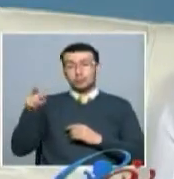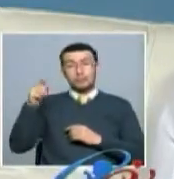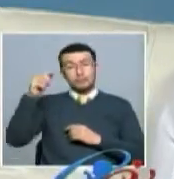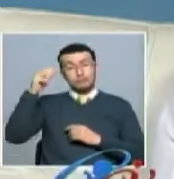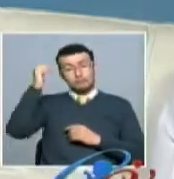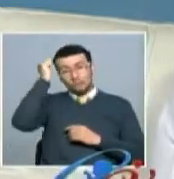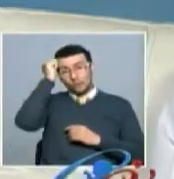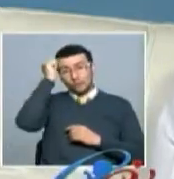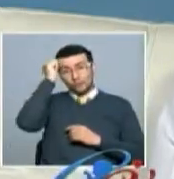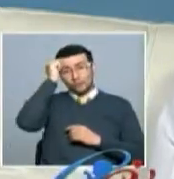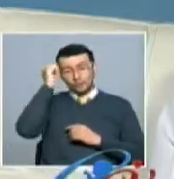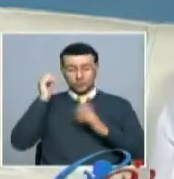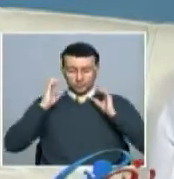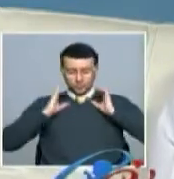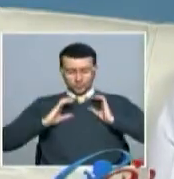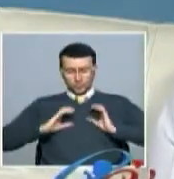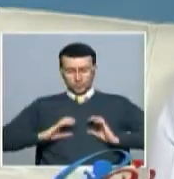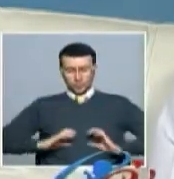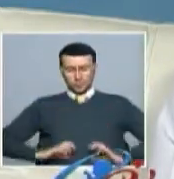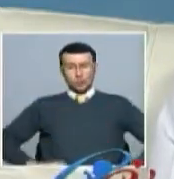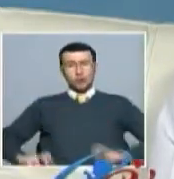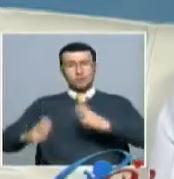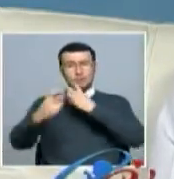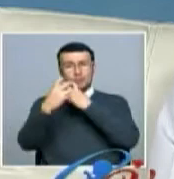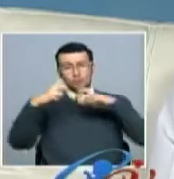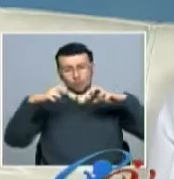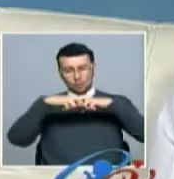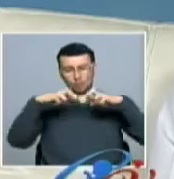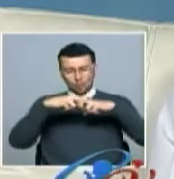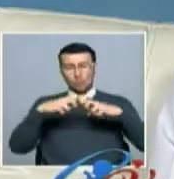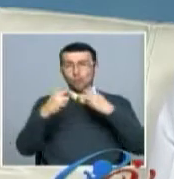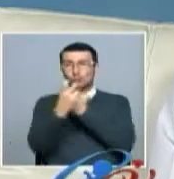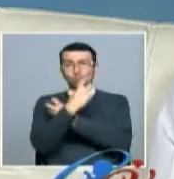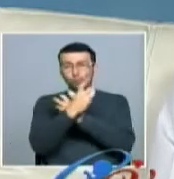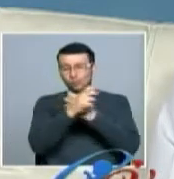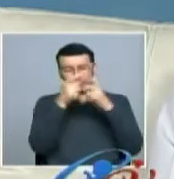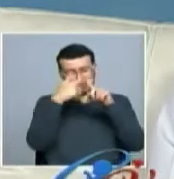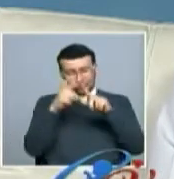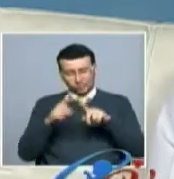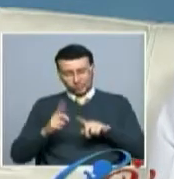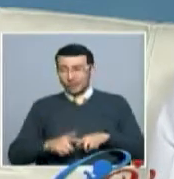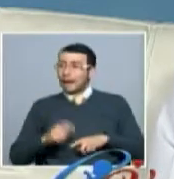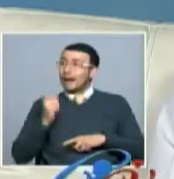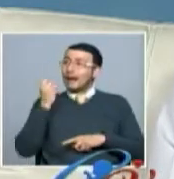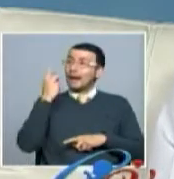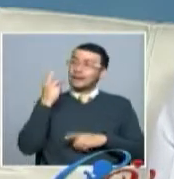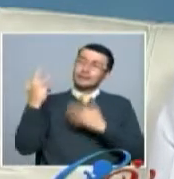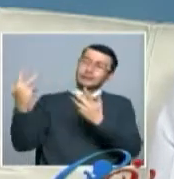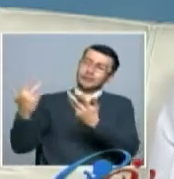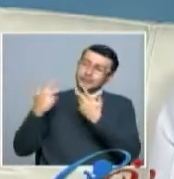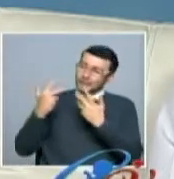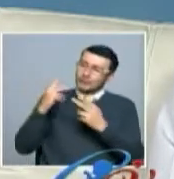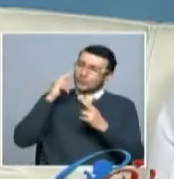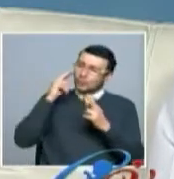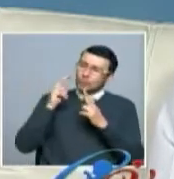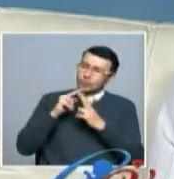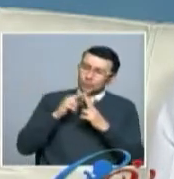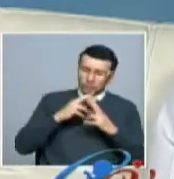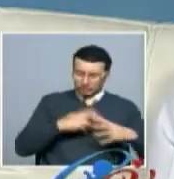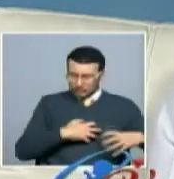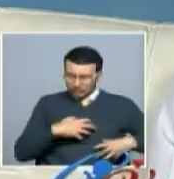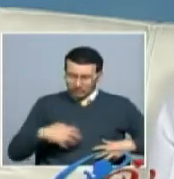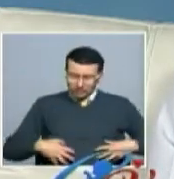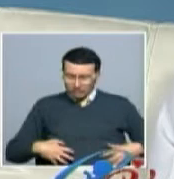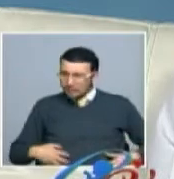de la medicina que nos forma como profesionales, pues además de darnos ese conocimiento en anatomía, él